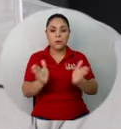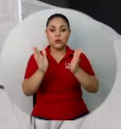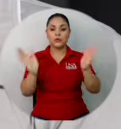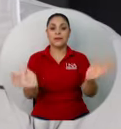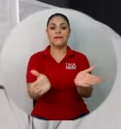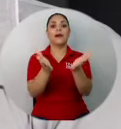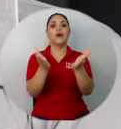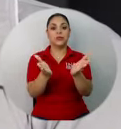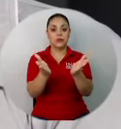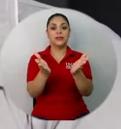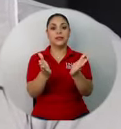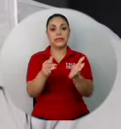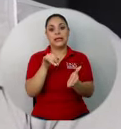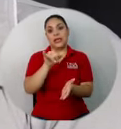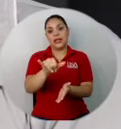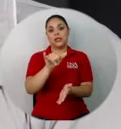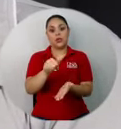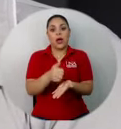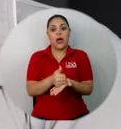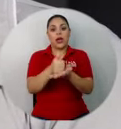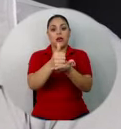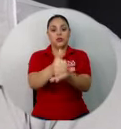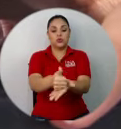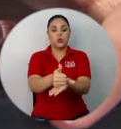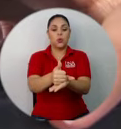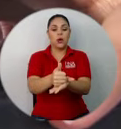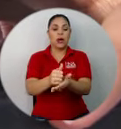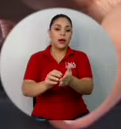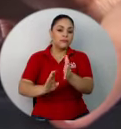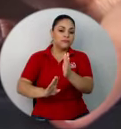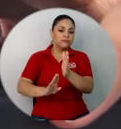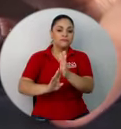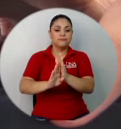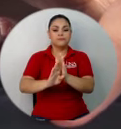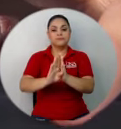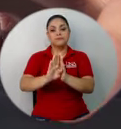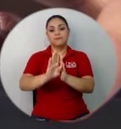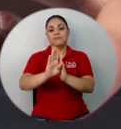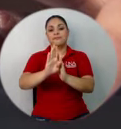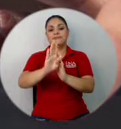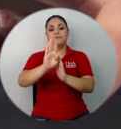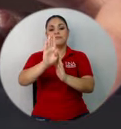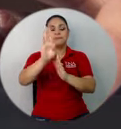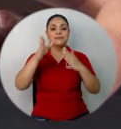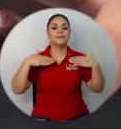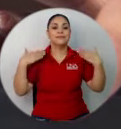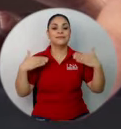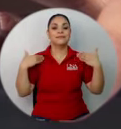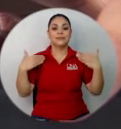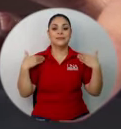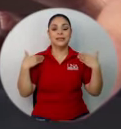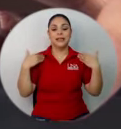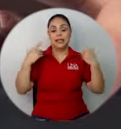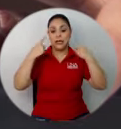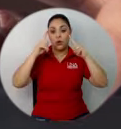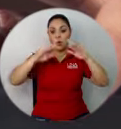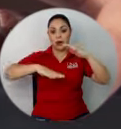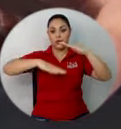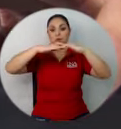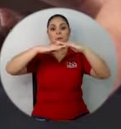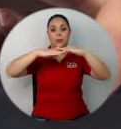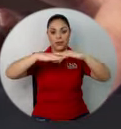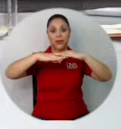nos va a aumentar definitivamente la productividad, va a llegar al tope de lo que se llaman las